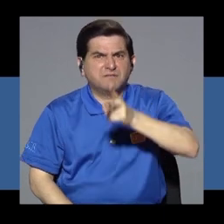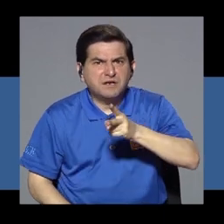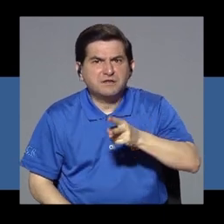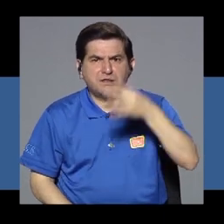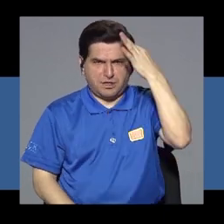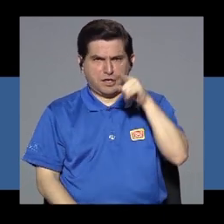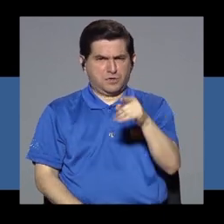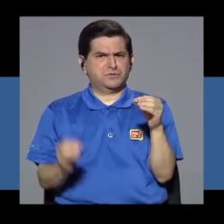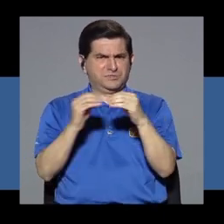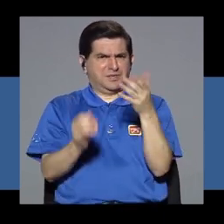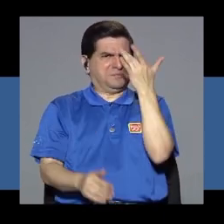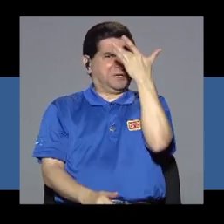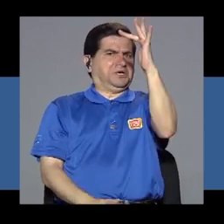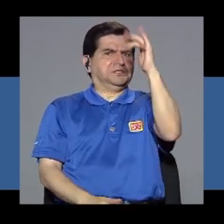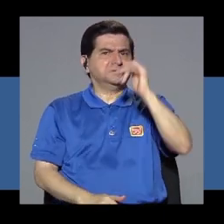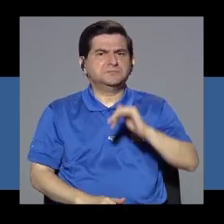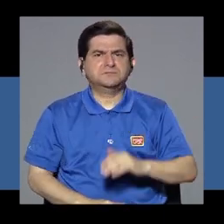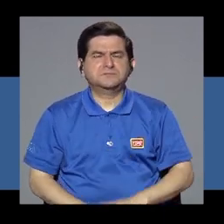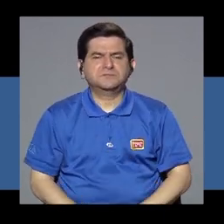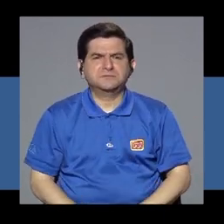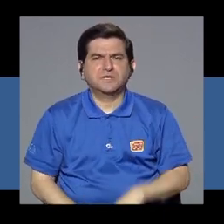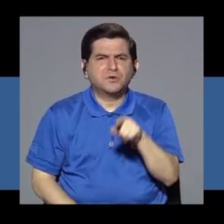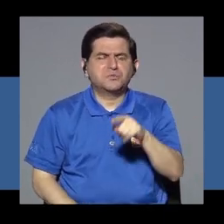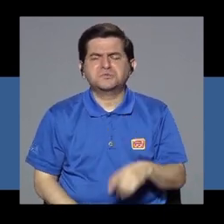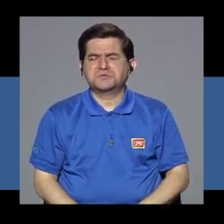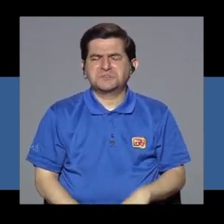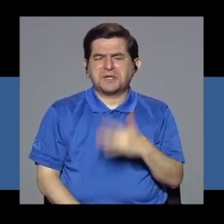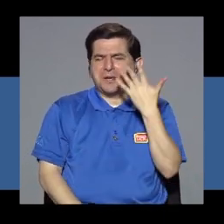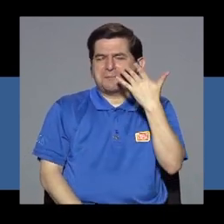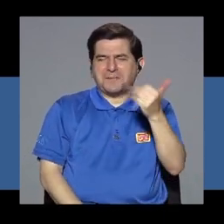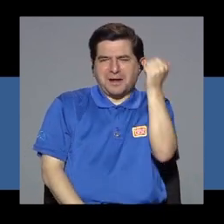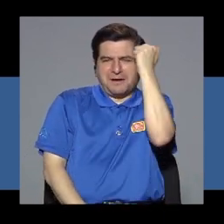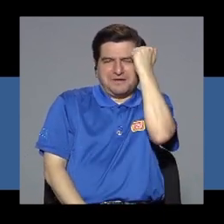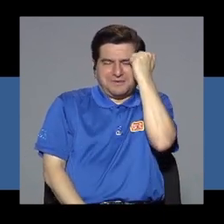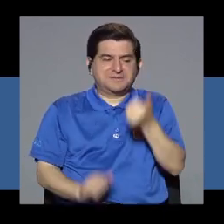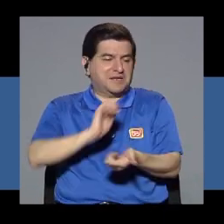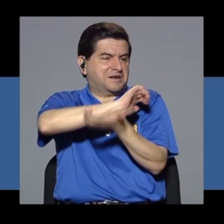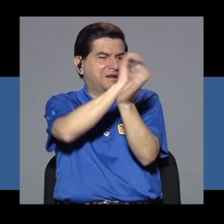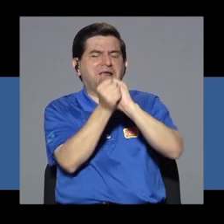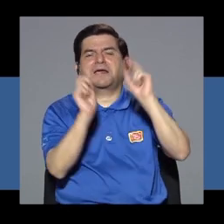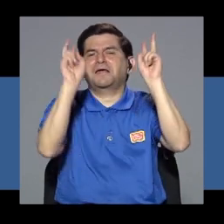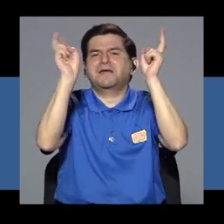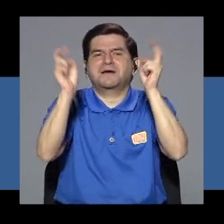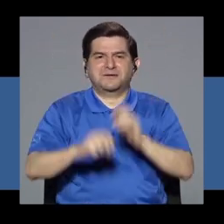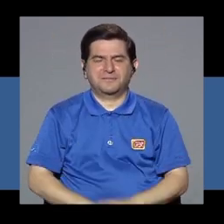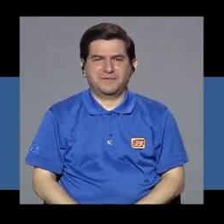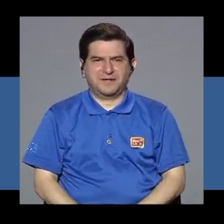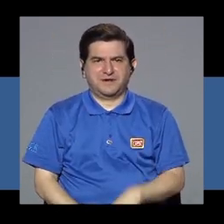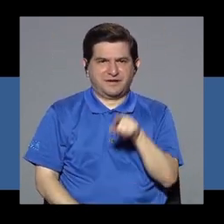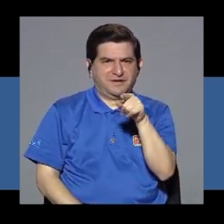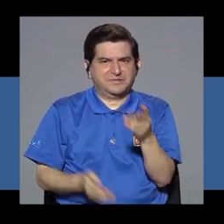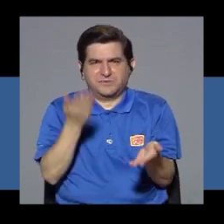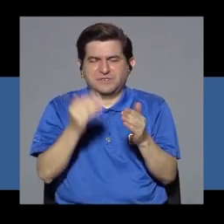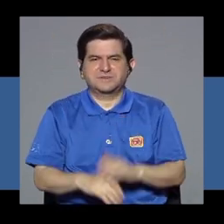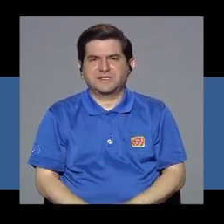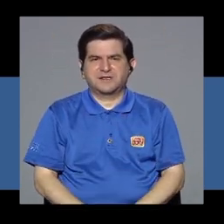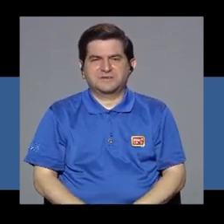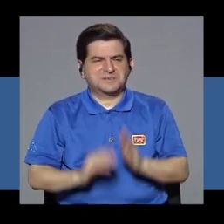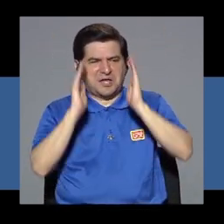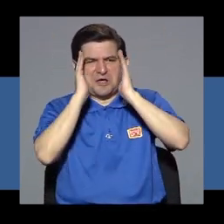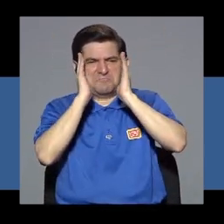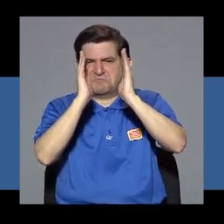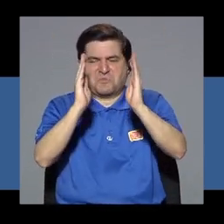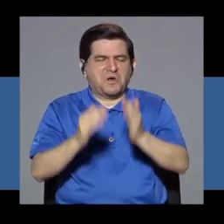serio, creía que eras más listo. Hacerte el tonto y cambiar de tema. Esto sería ignorar